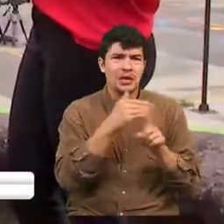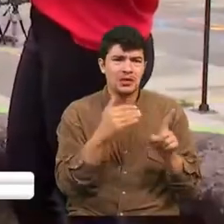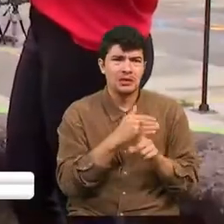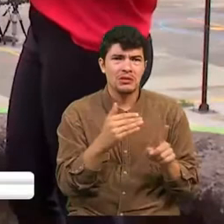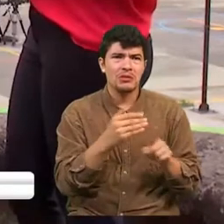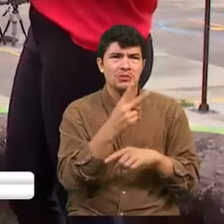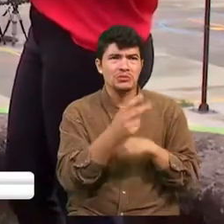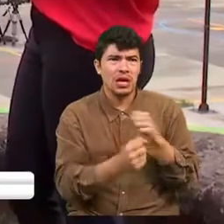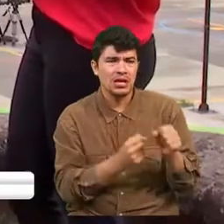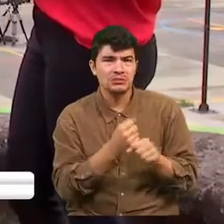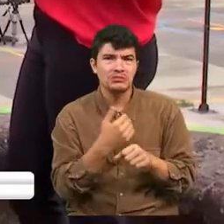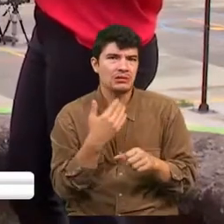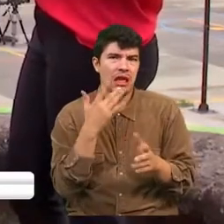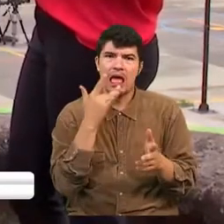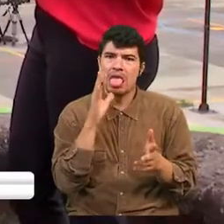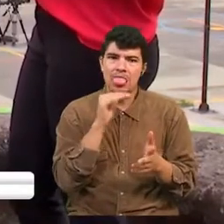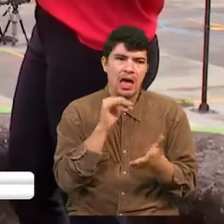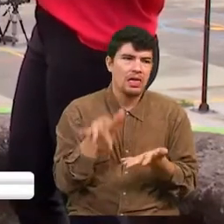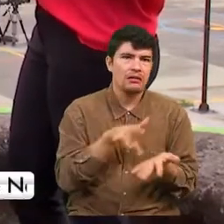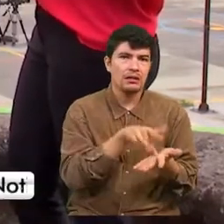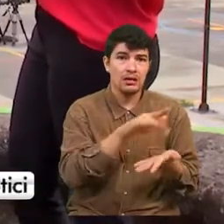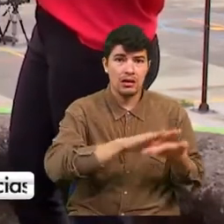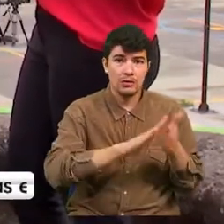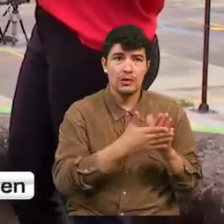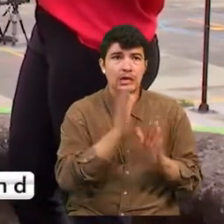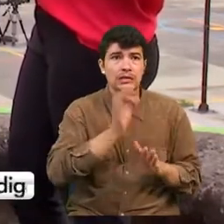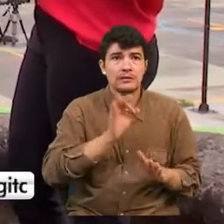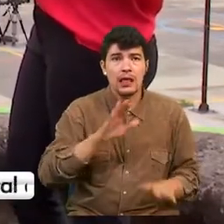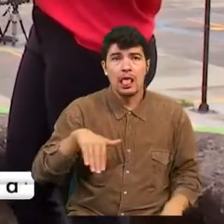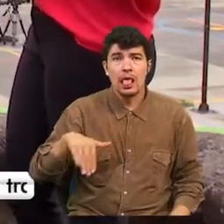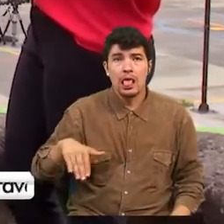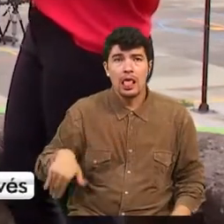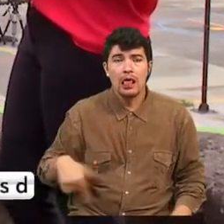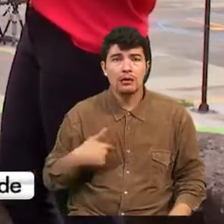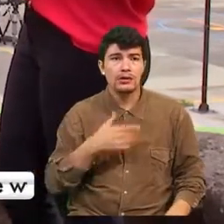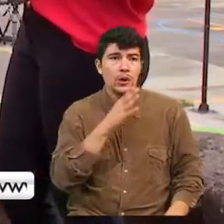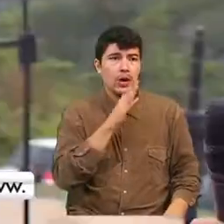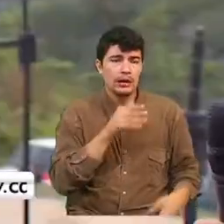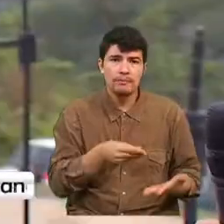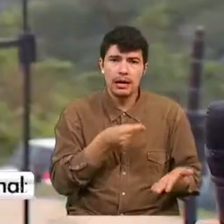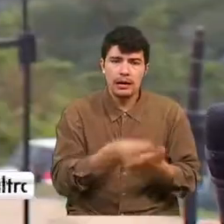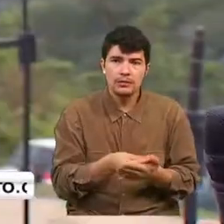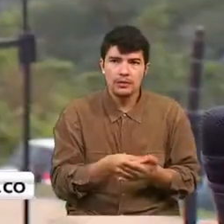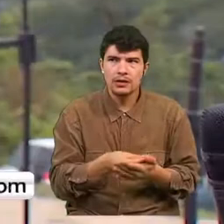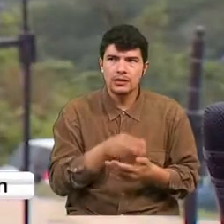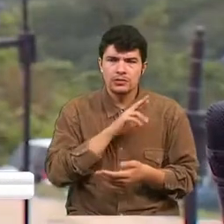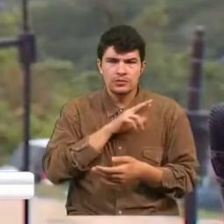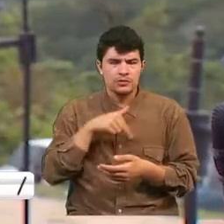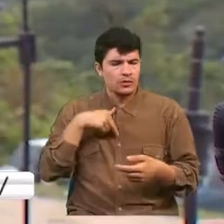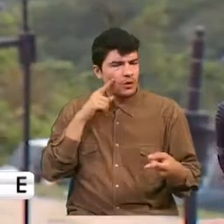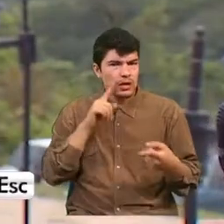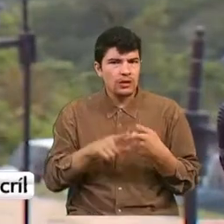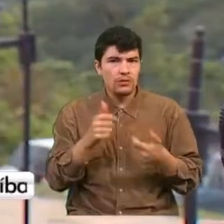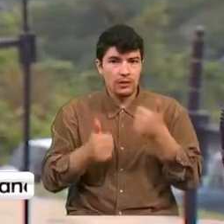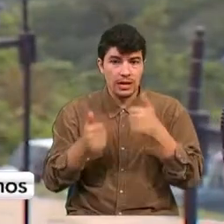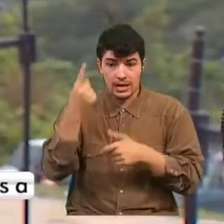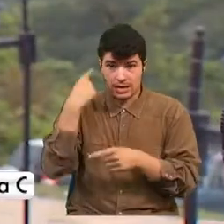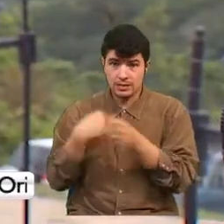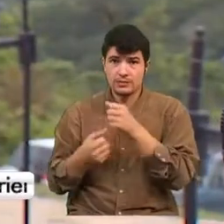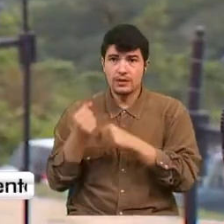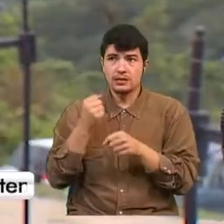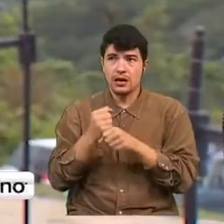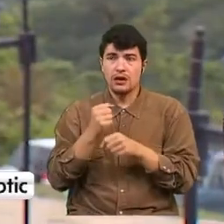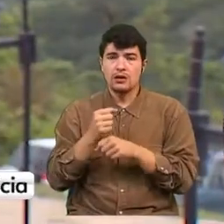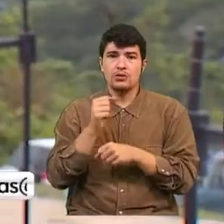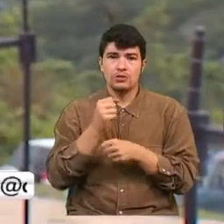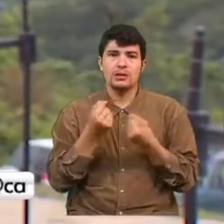años, que no llegaban, y que esta población siempre se quedaba allí a merced, que no habían los pagos. Nosotros nos pusimos una meta. El año pasado